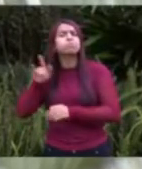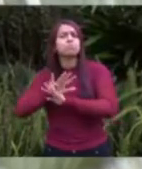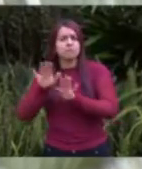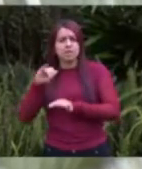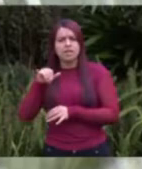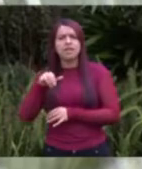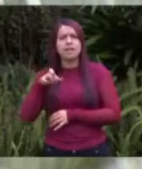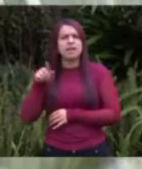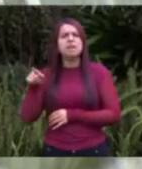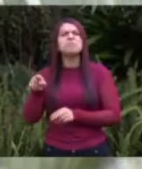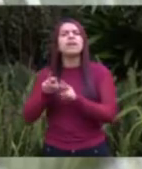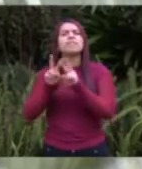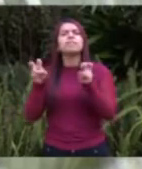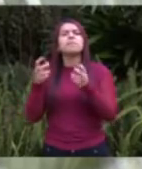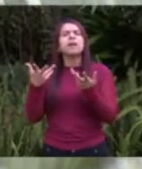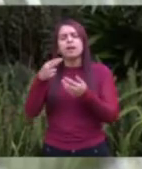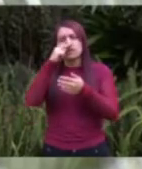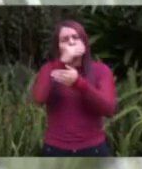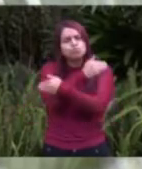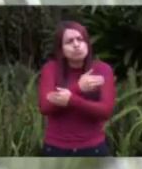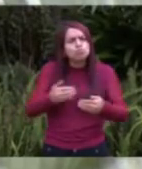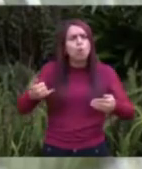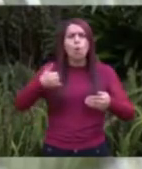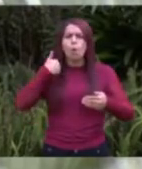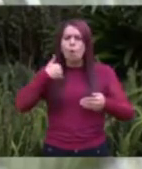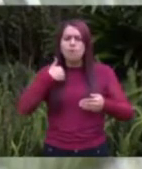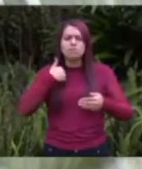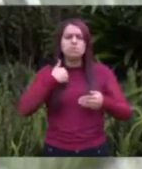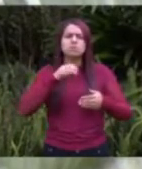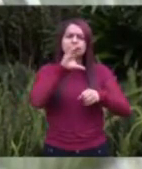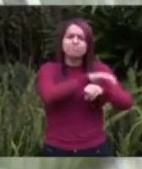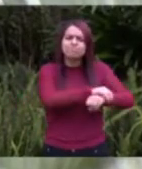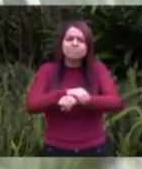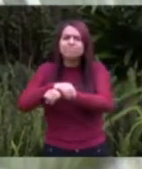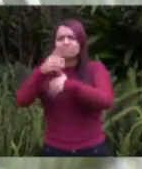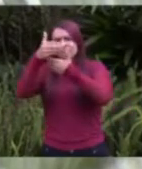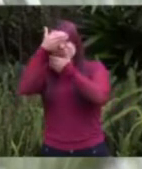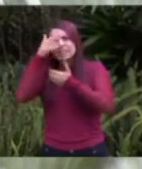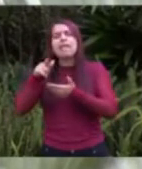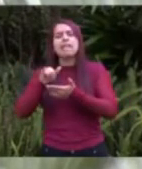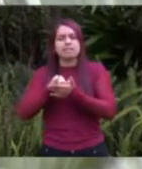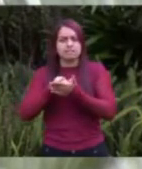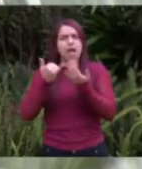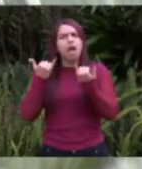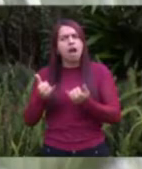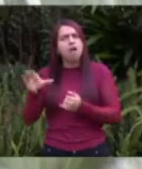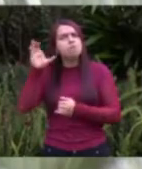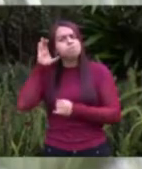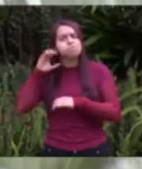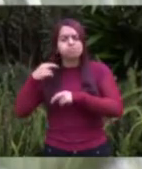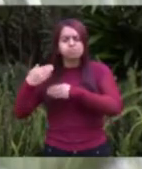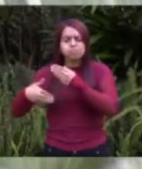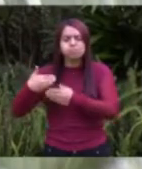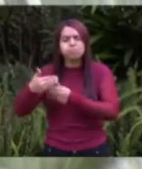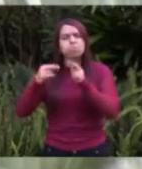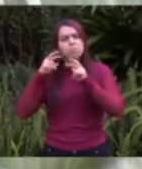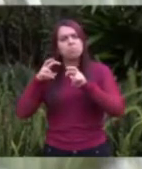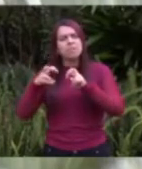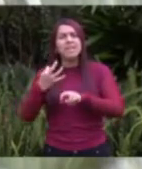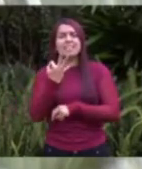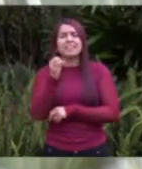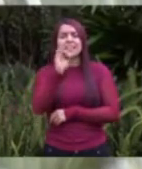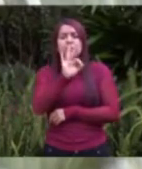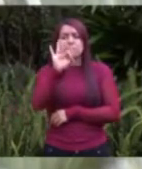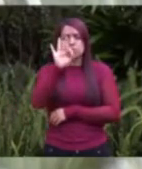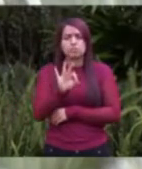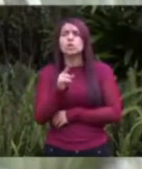del reclutamiento de niños, niñas y adolescentes, ya que sigue en curso. En el 30% de las entidades territoriales,